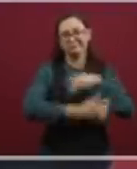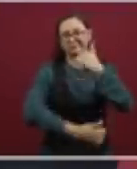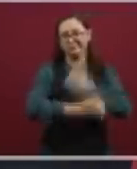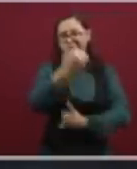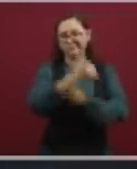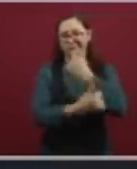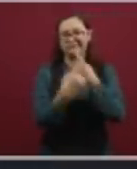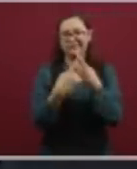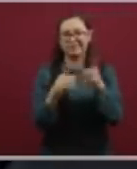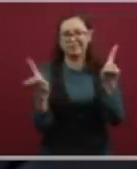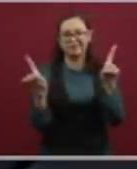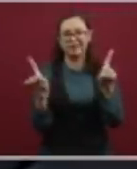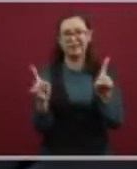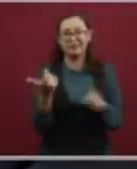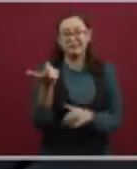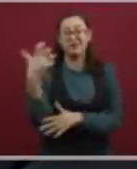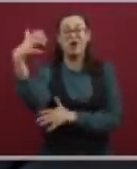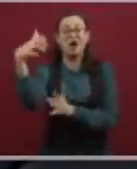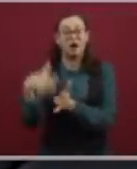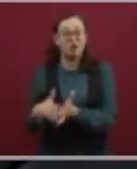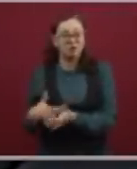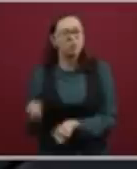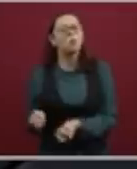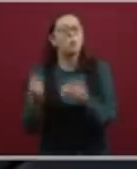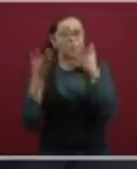licitaciones. ¿Saben cuánto nos ahorramos?